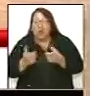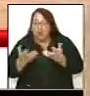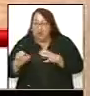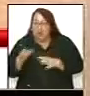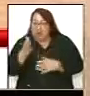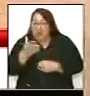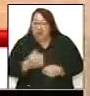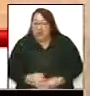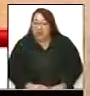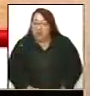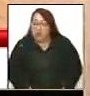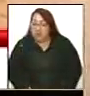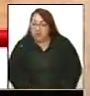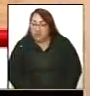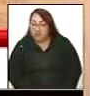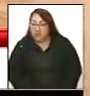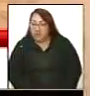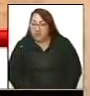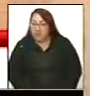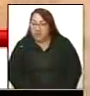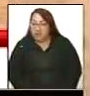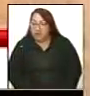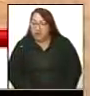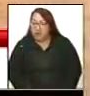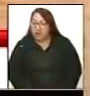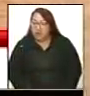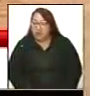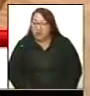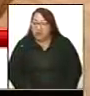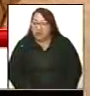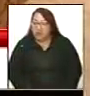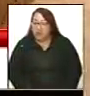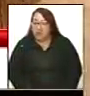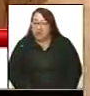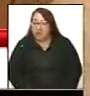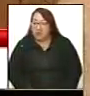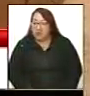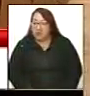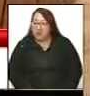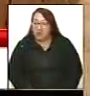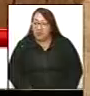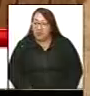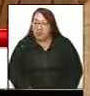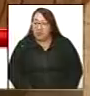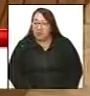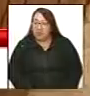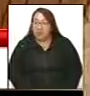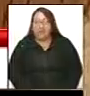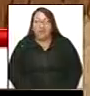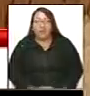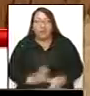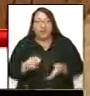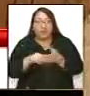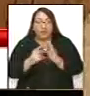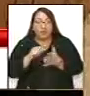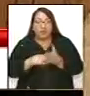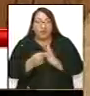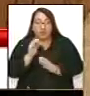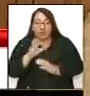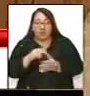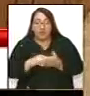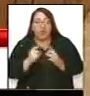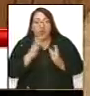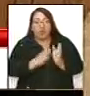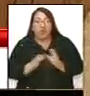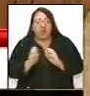quisiera formular algún pedido, sírvase manifestarlo a la mesa. No hay ningún pedido. Seguimos en el punto 5, orden del